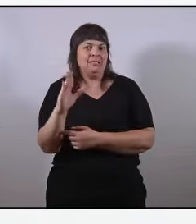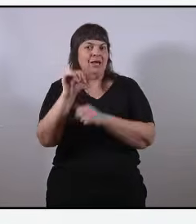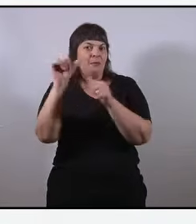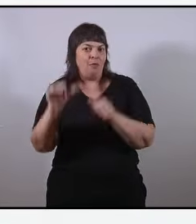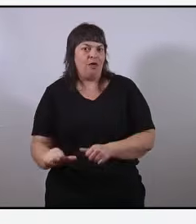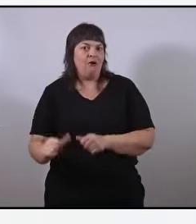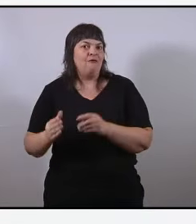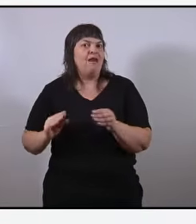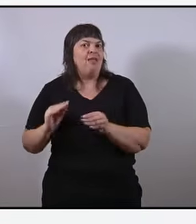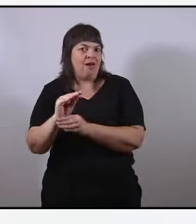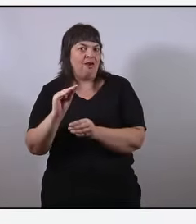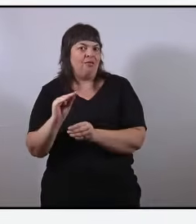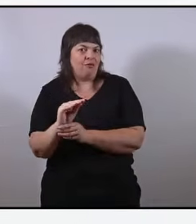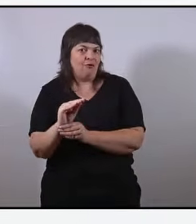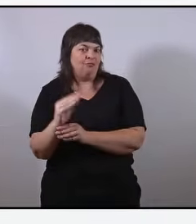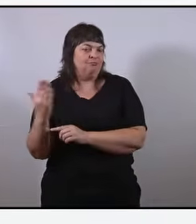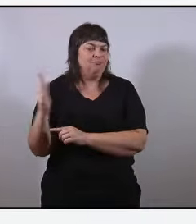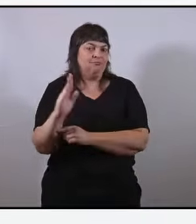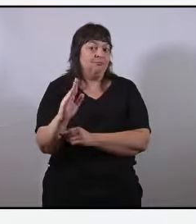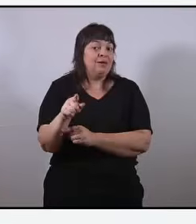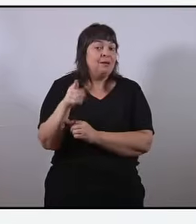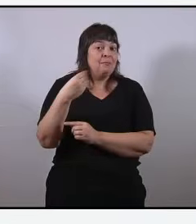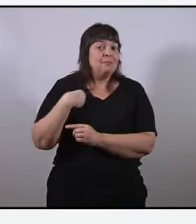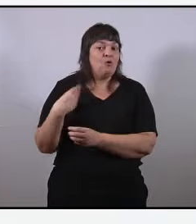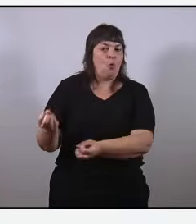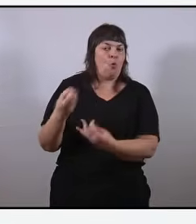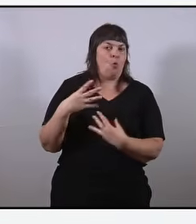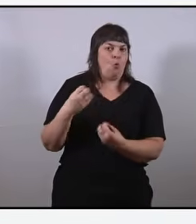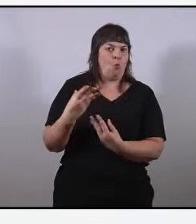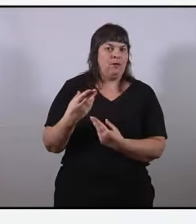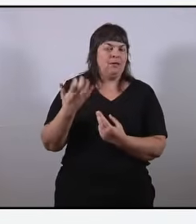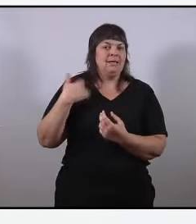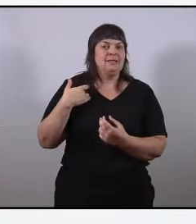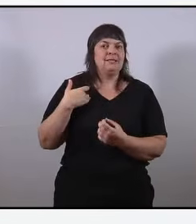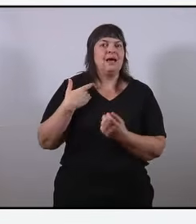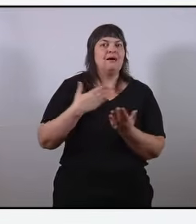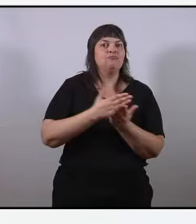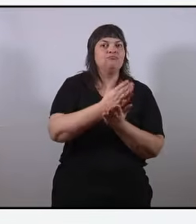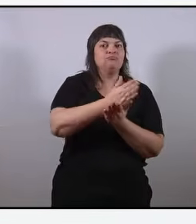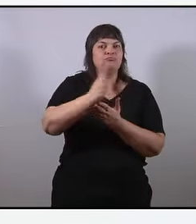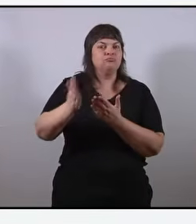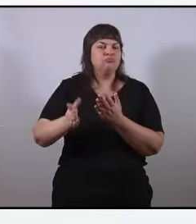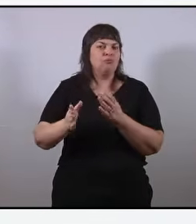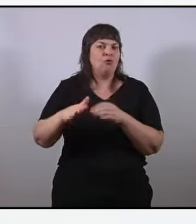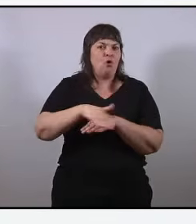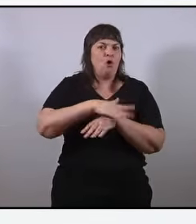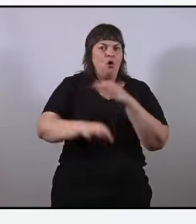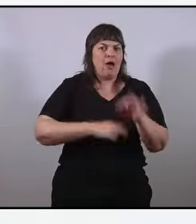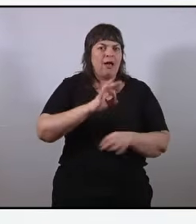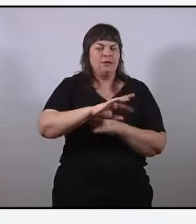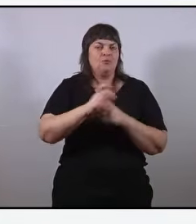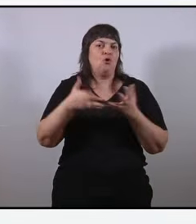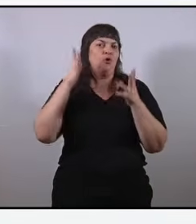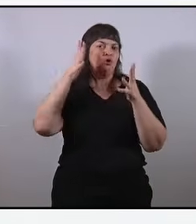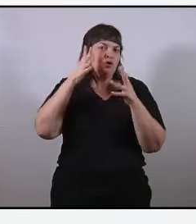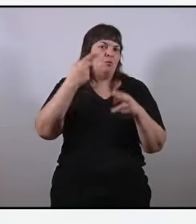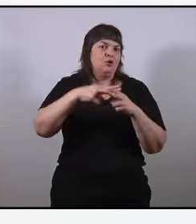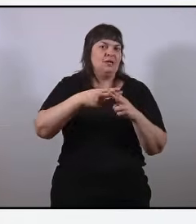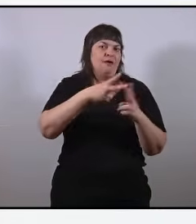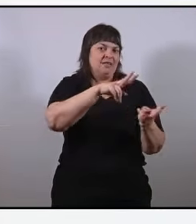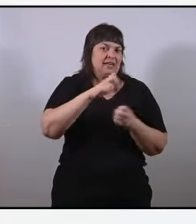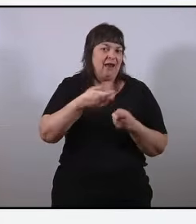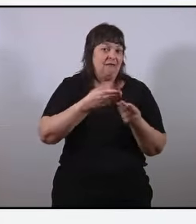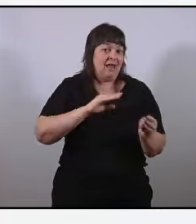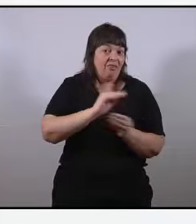de financiación y nos lo cuente en el seno de un órgano multilateral, Consejo de Política Fiscal y Financiera, para